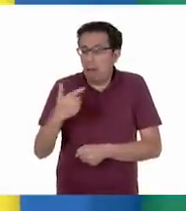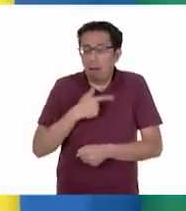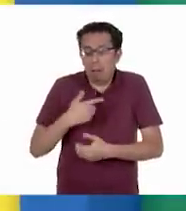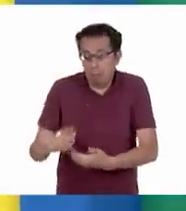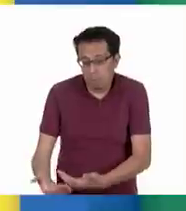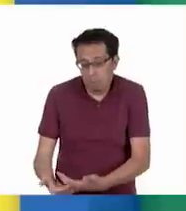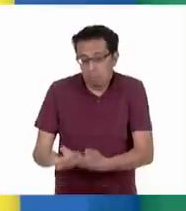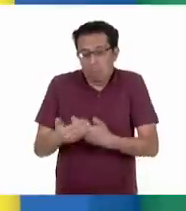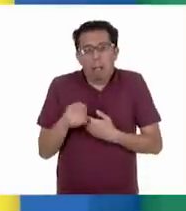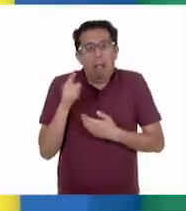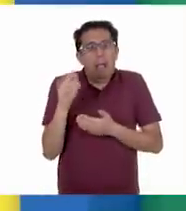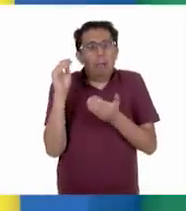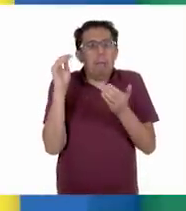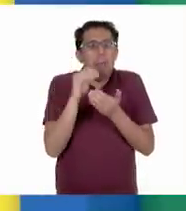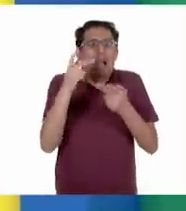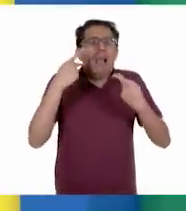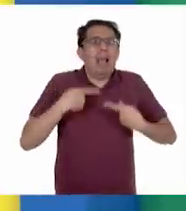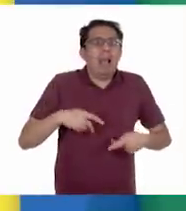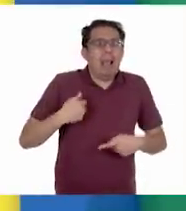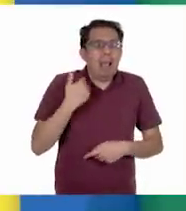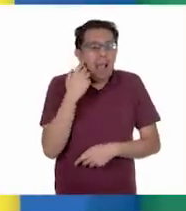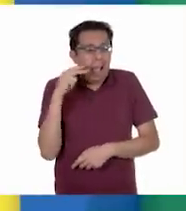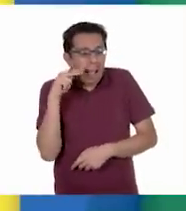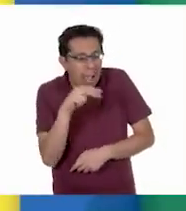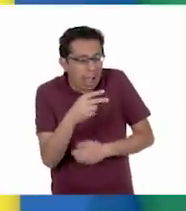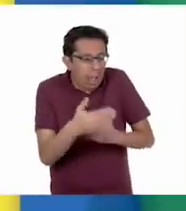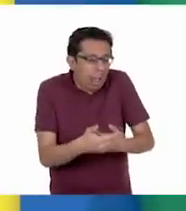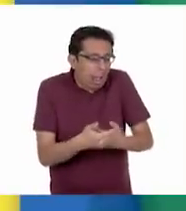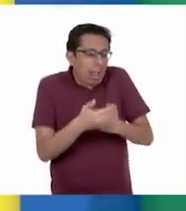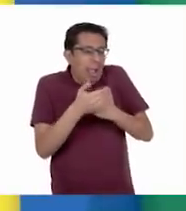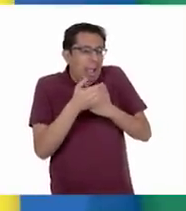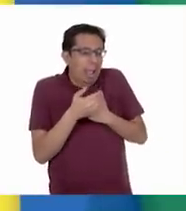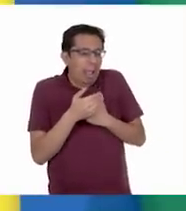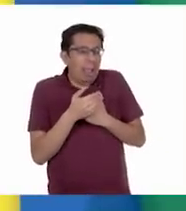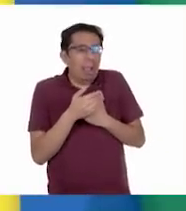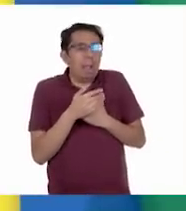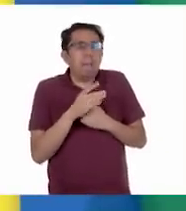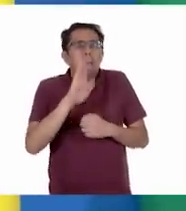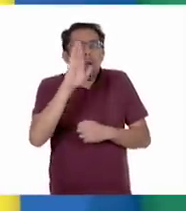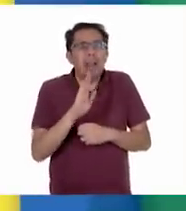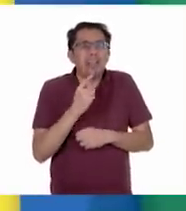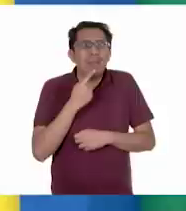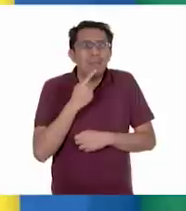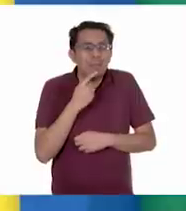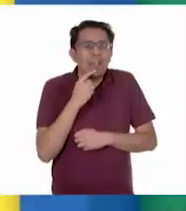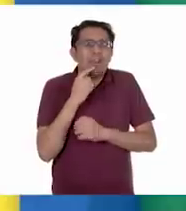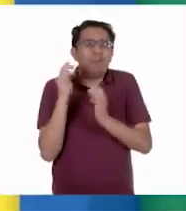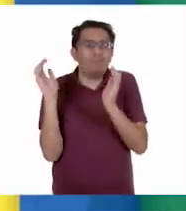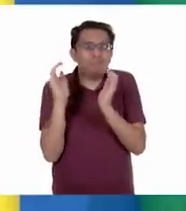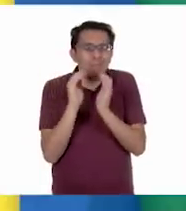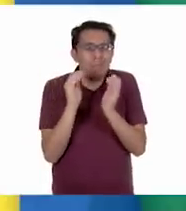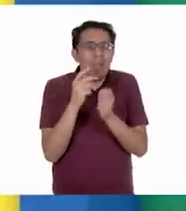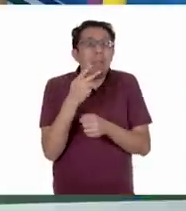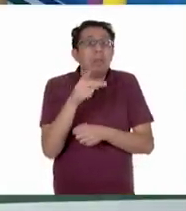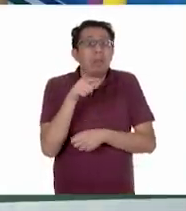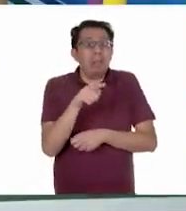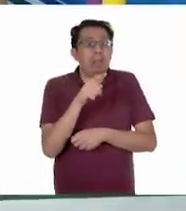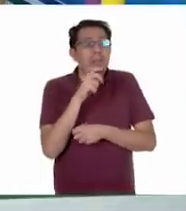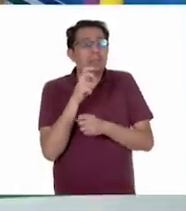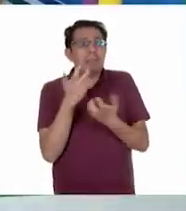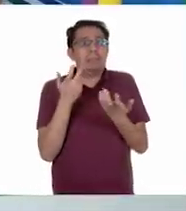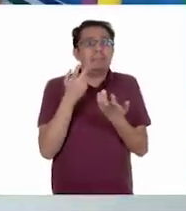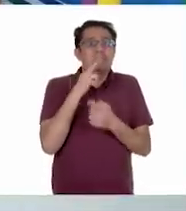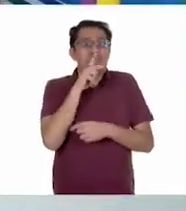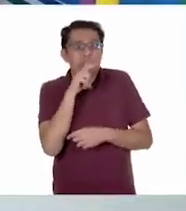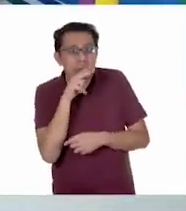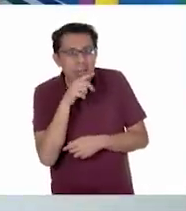chiquitito, pues casi todo el mundo lo quiere cargar, lo quiere traer en los brazos y todo, como si fuera un peluche. Pero pues él se inquieta y se quiere bajar. Yo creo